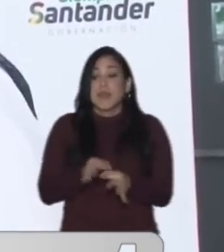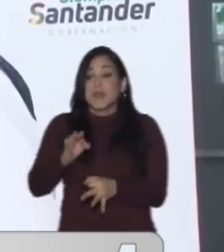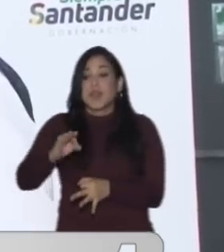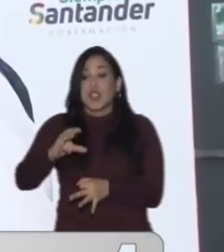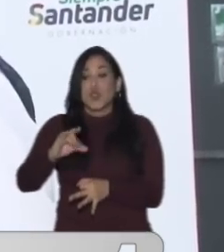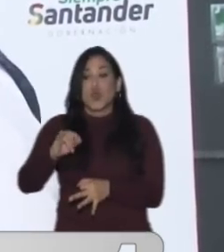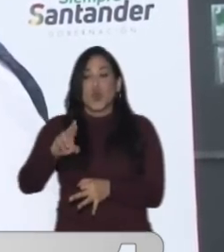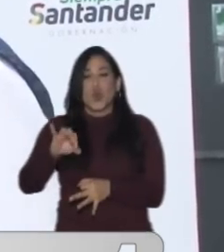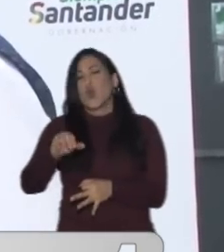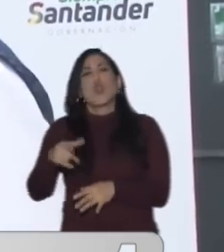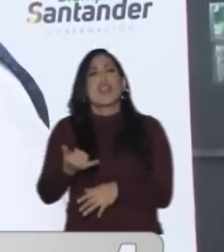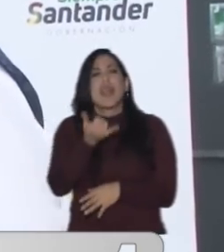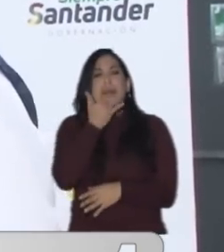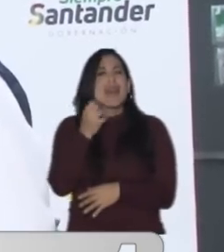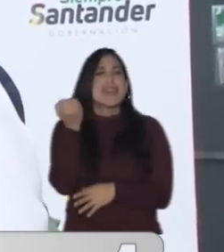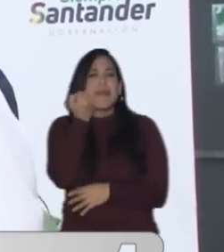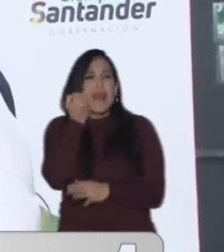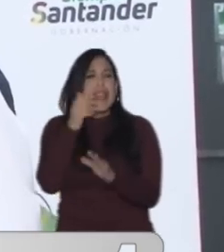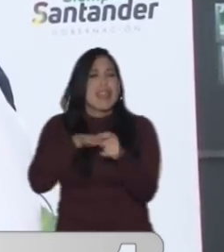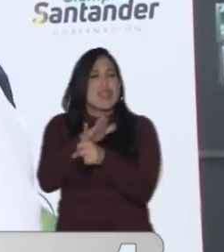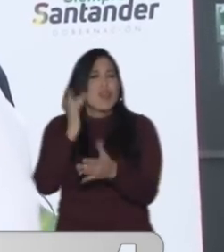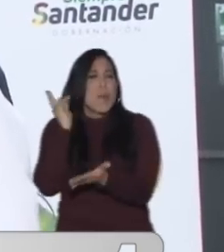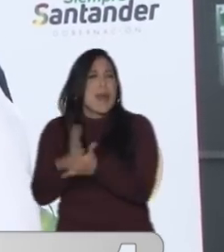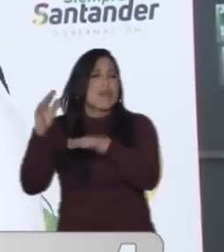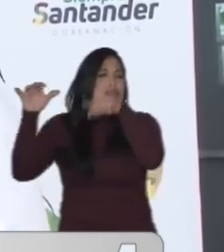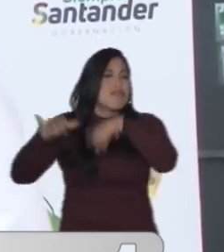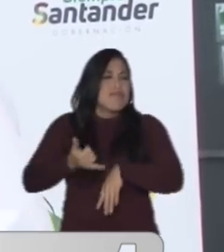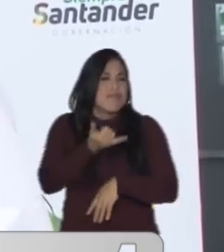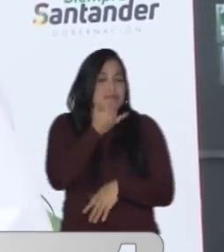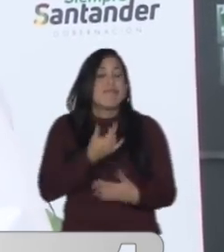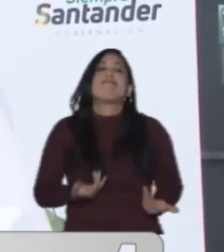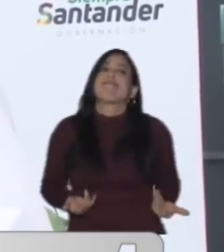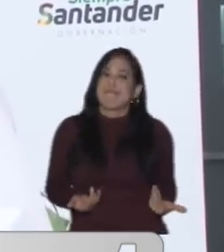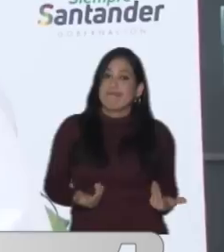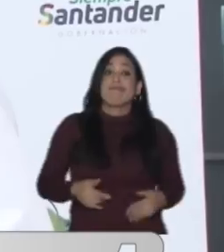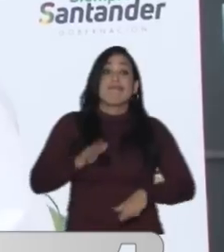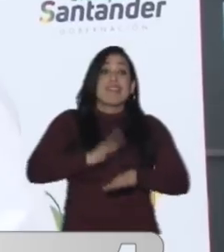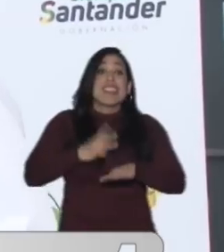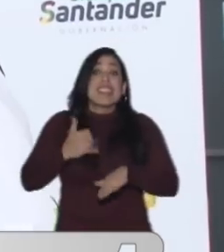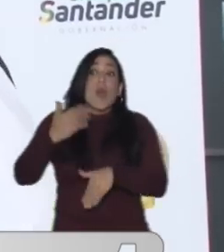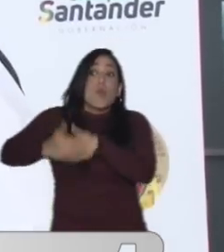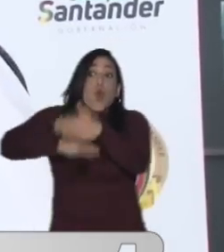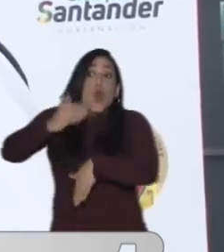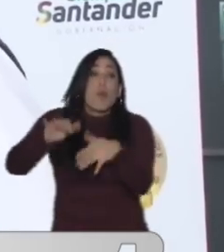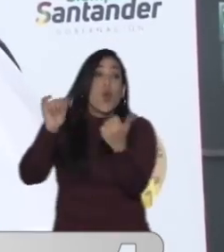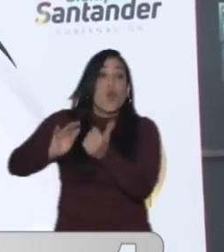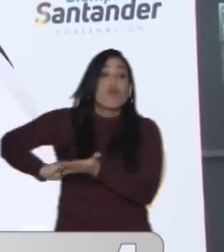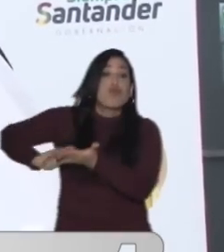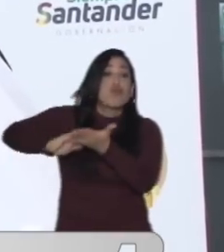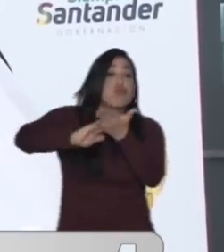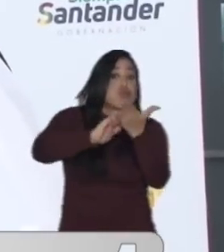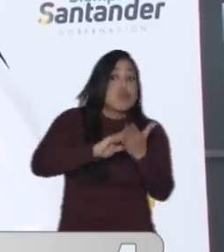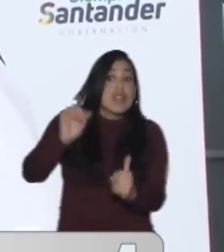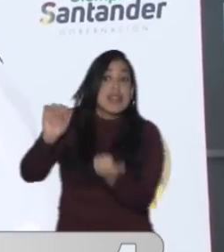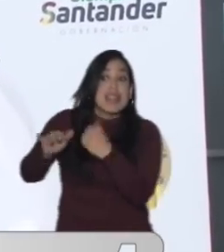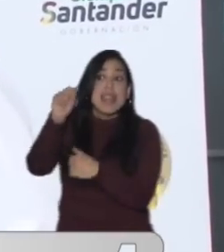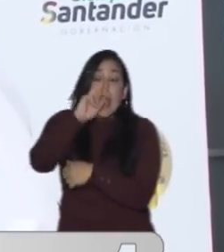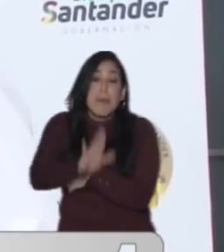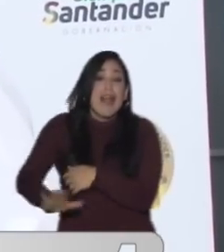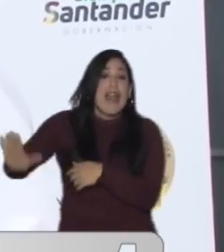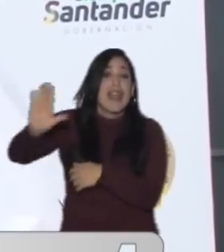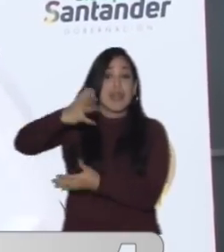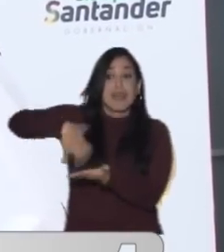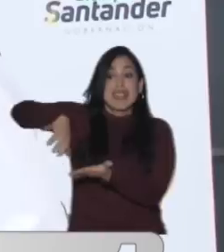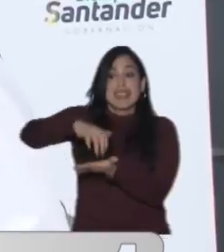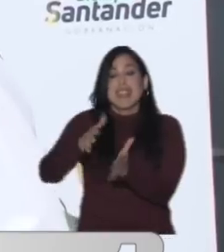paso a un carril en la vía Barranca? ¿Qué otro balance hay por invierno en vías? Seguimos trabajando en la rehabilitación y recuperación de ciertas vías en el departamento de